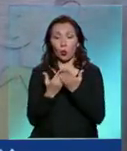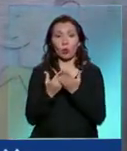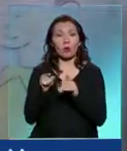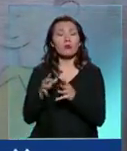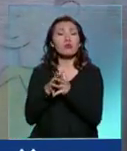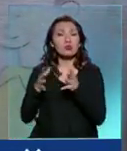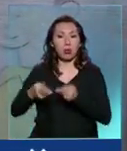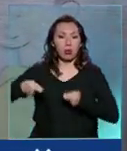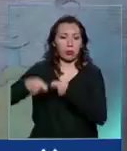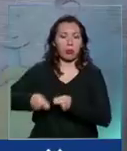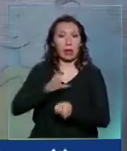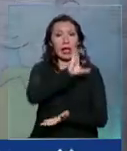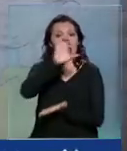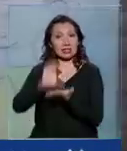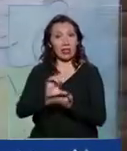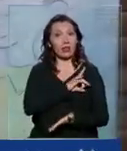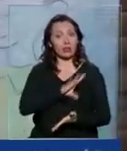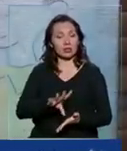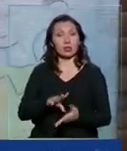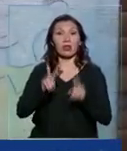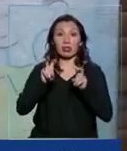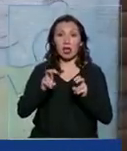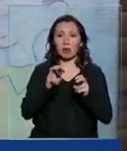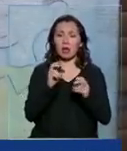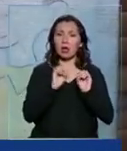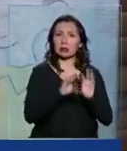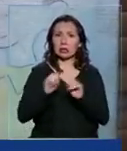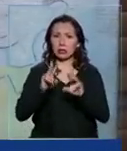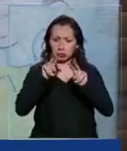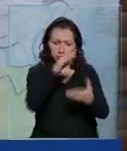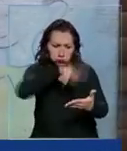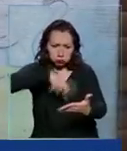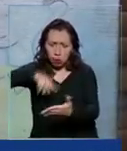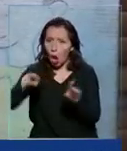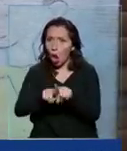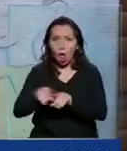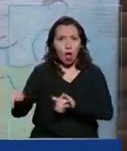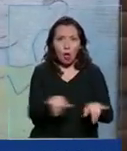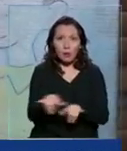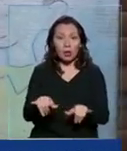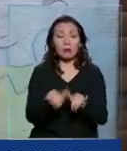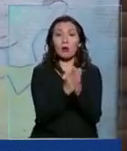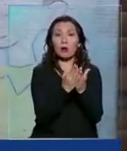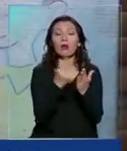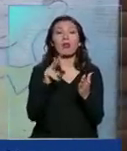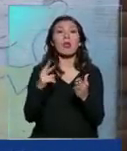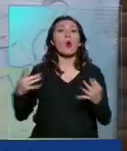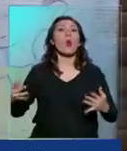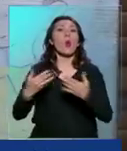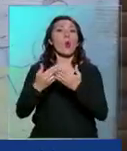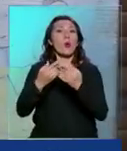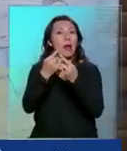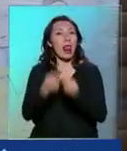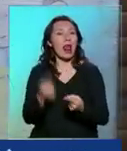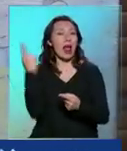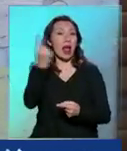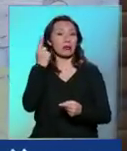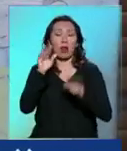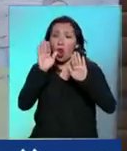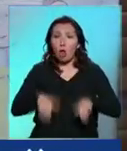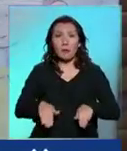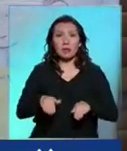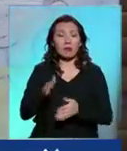una tremenda inversión que hace el Estado de Chile. En términos de contenido son idénticos, ¿por qué? Porque el texto escolar es referido al currículum nacional y el currículum es el mismo,